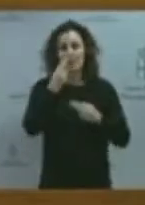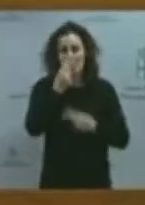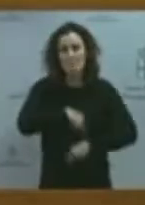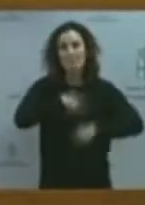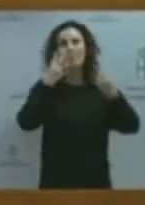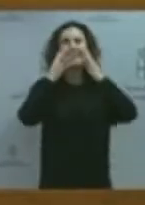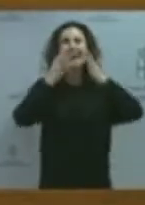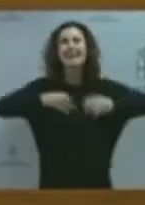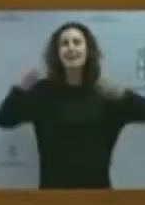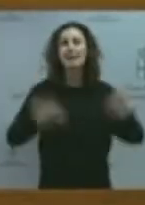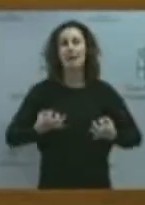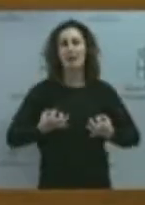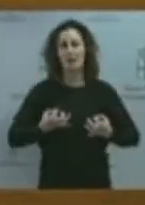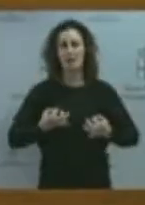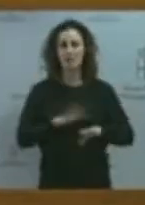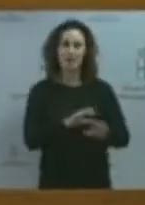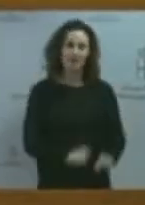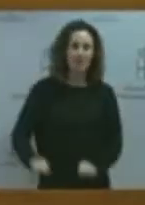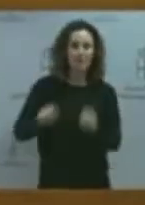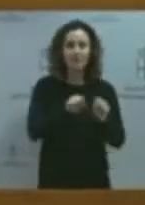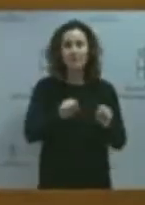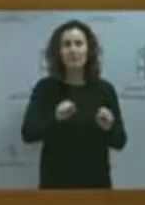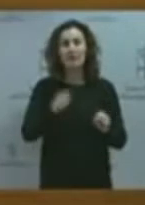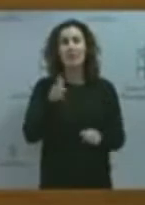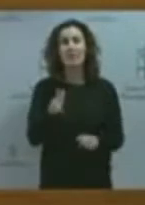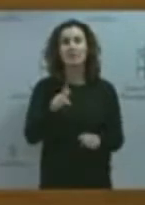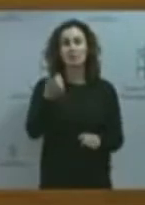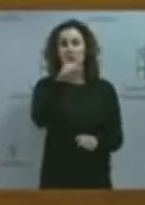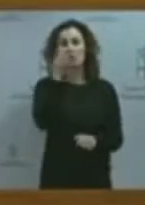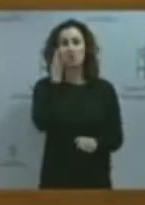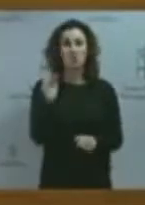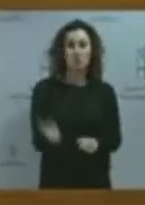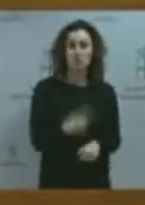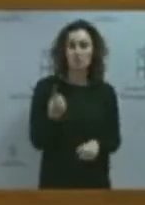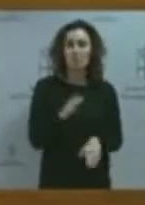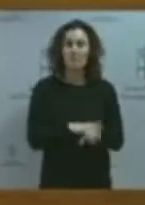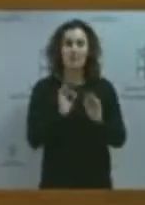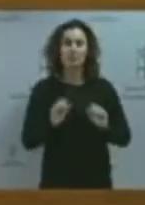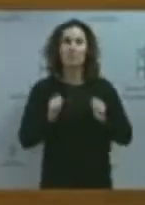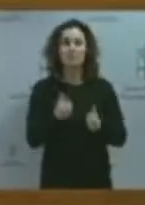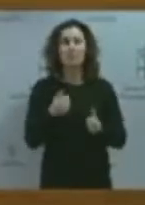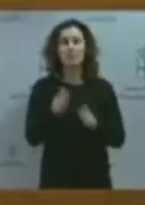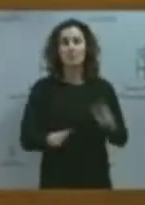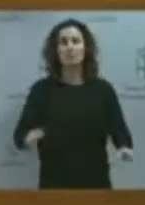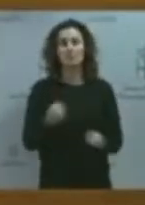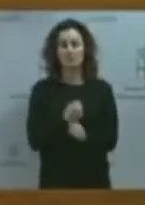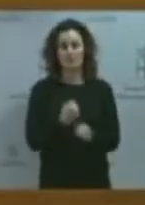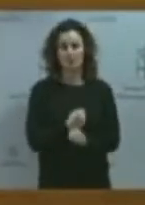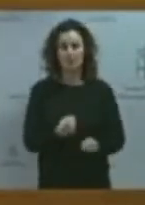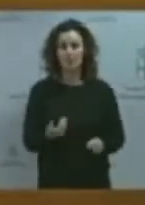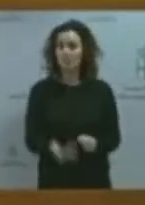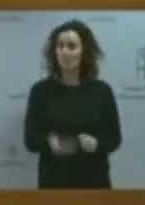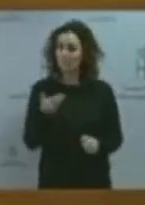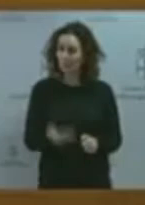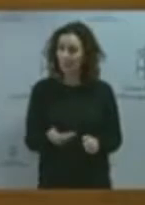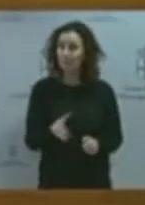de todos y de todes, entamando por el derecho de la gente trabajadora, que nos parece fundamental. Por eso decimos que no